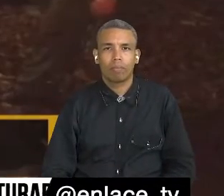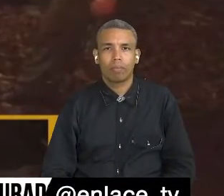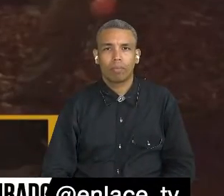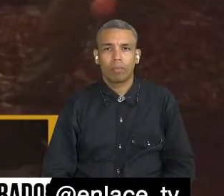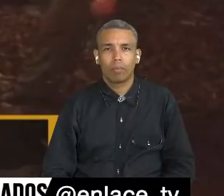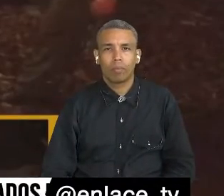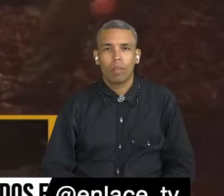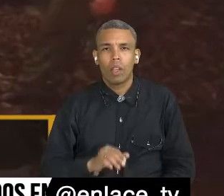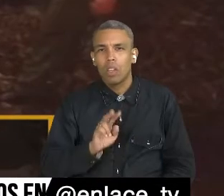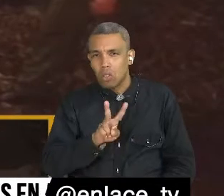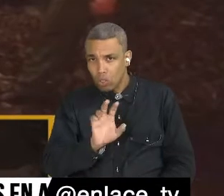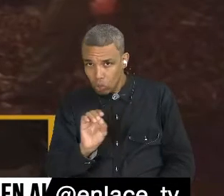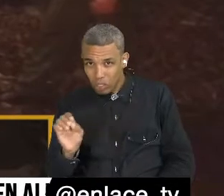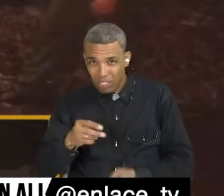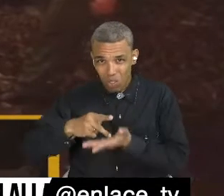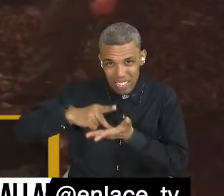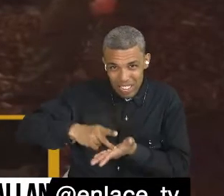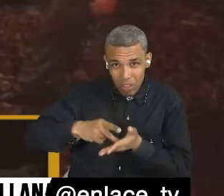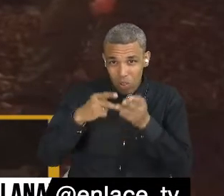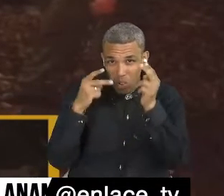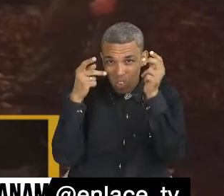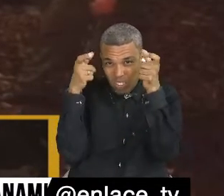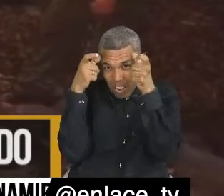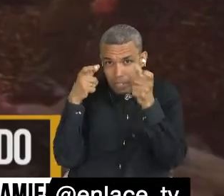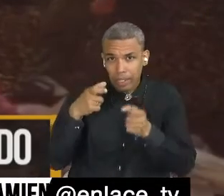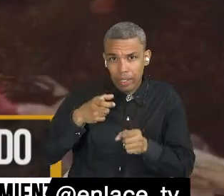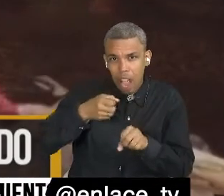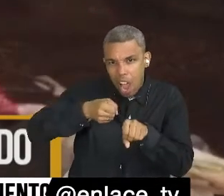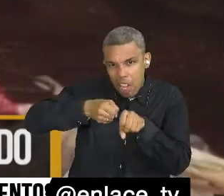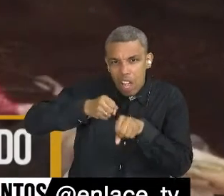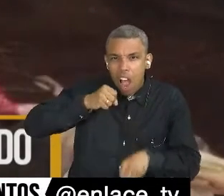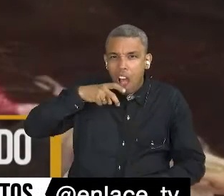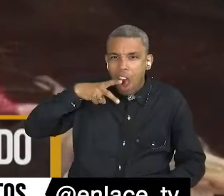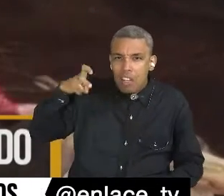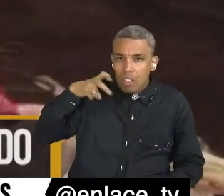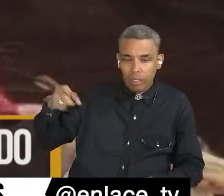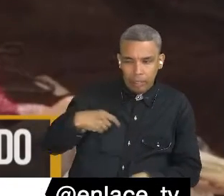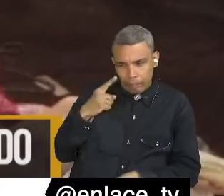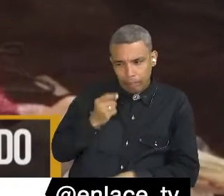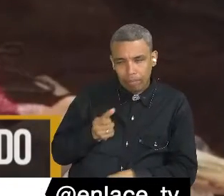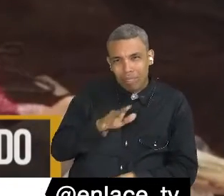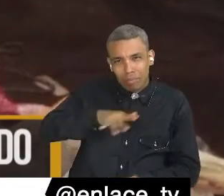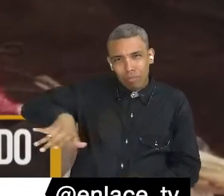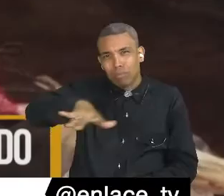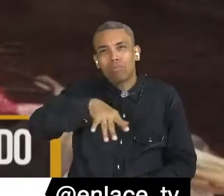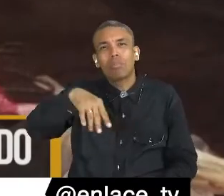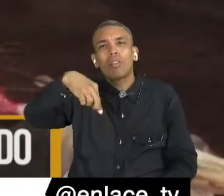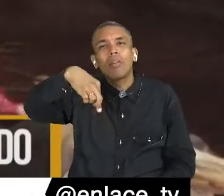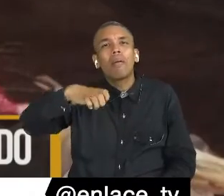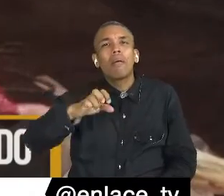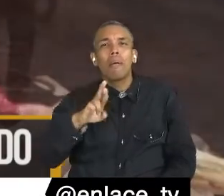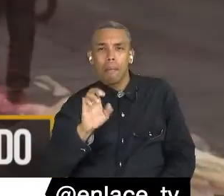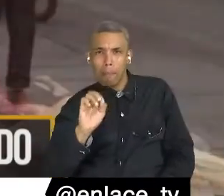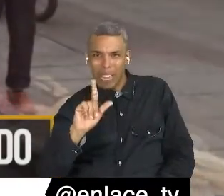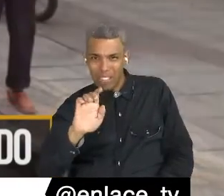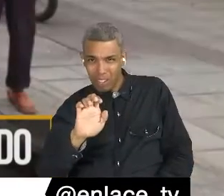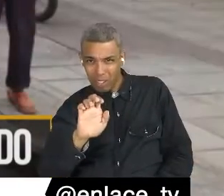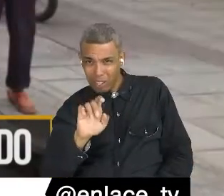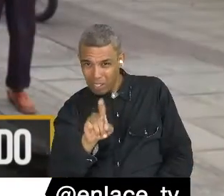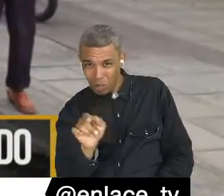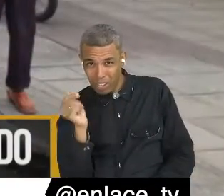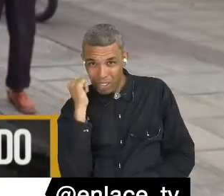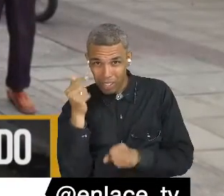200 kilos de carne no apta para el consumo humano fueron incautadas en la vereda Campo Gallo, sector de Peroles. El alimento estaba siendo transportado